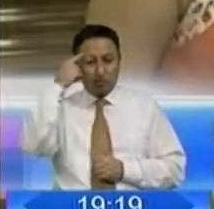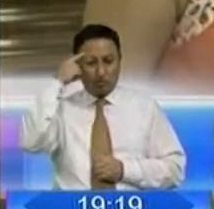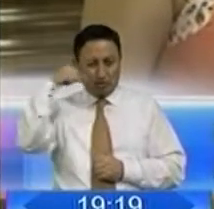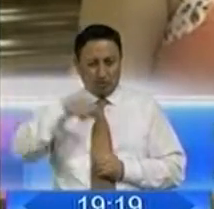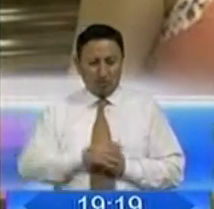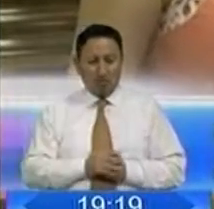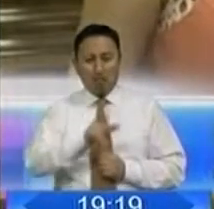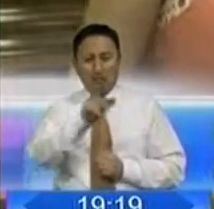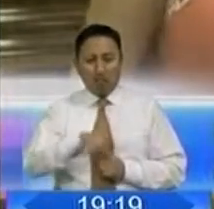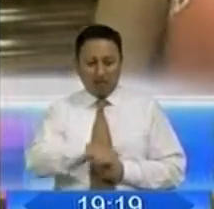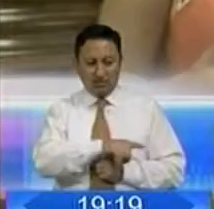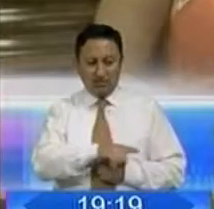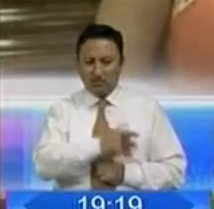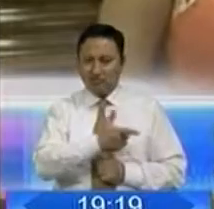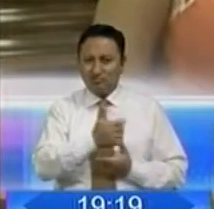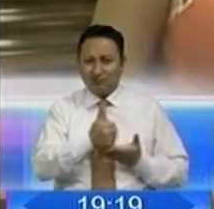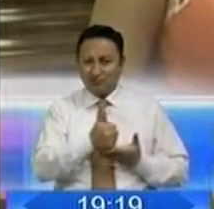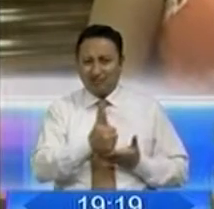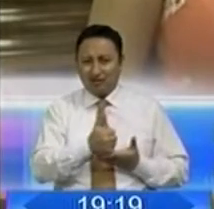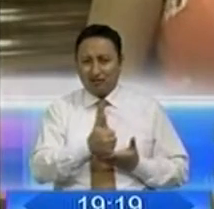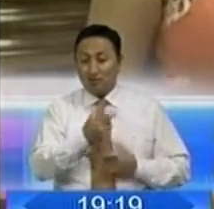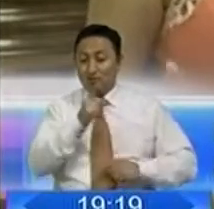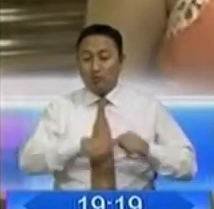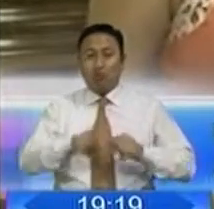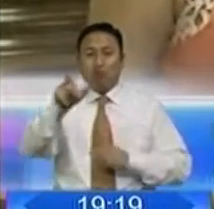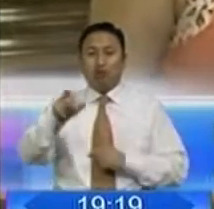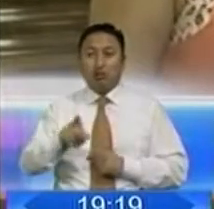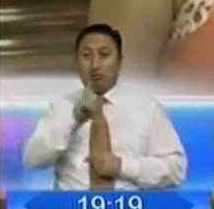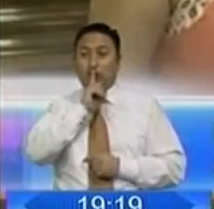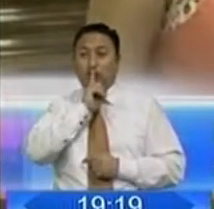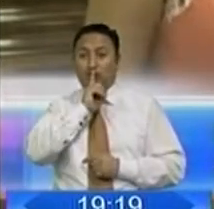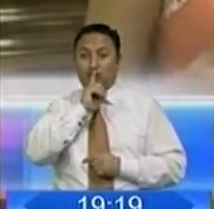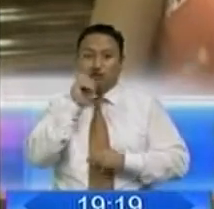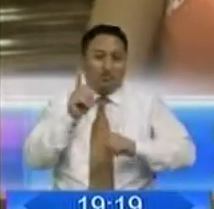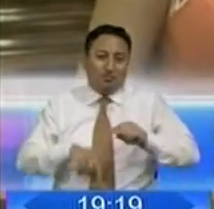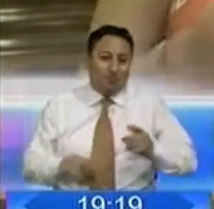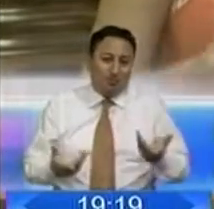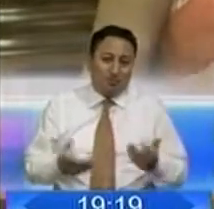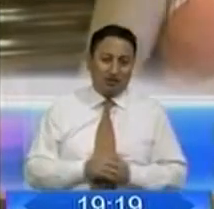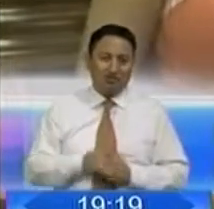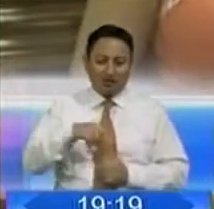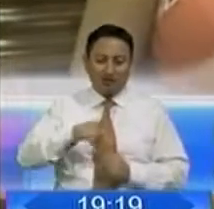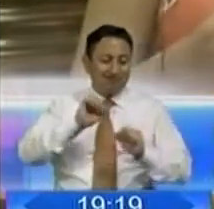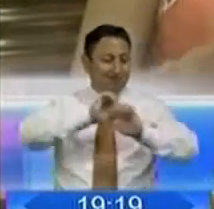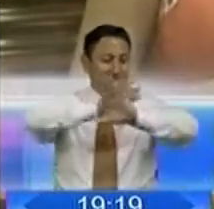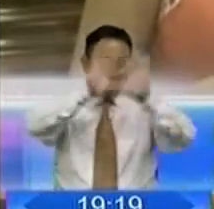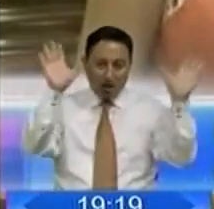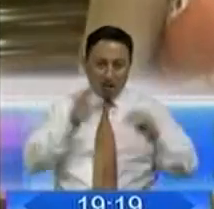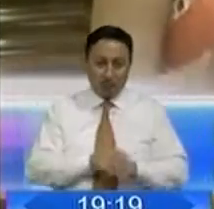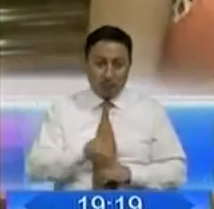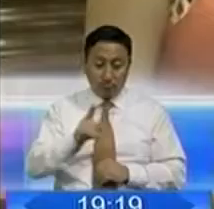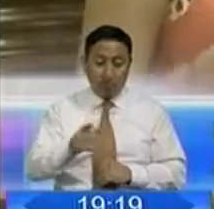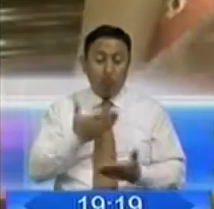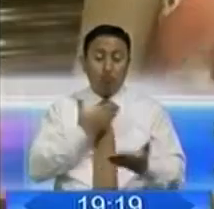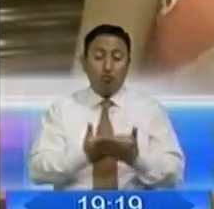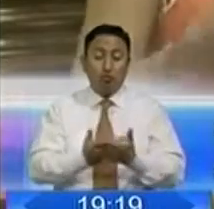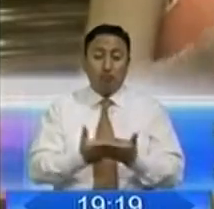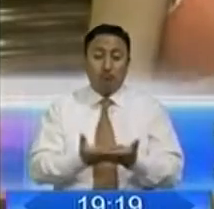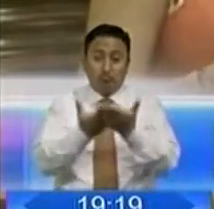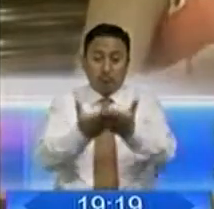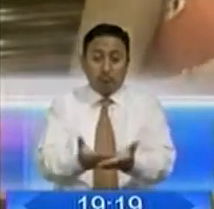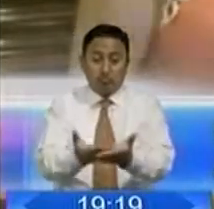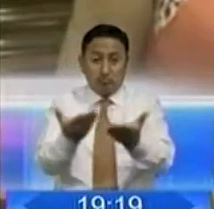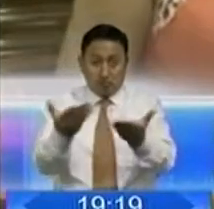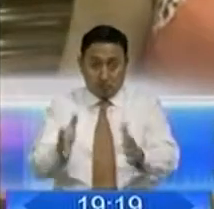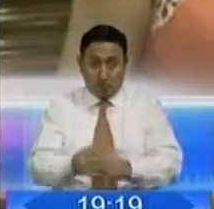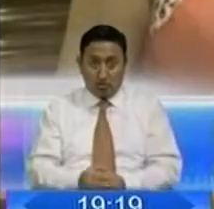ciego que el que no quiere ver, y tampoco se puede tapar el sol con un solo dedo, ¿verdad? Las cosas están claras en los fundamentos de hecho y de derecho